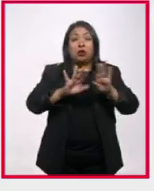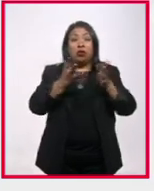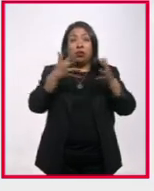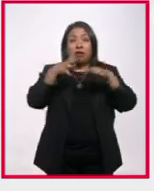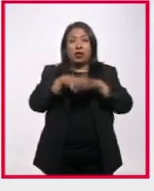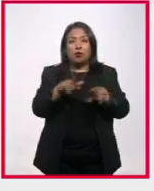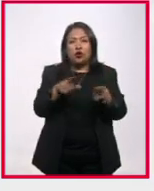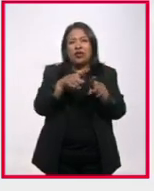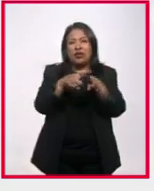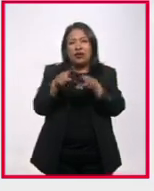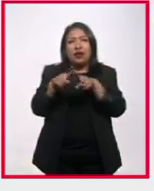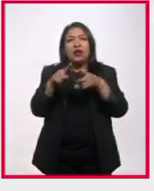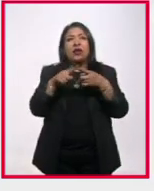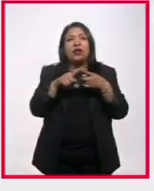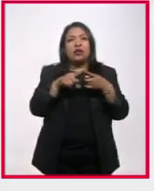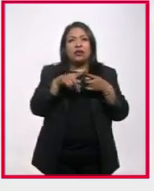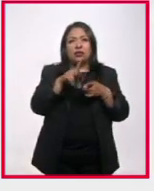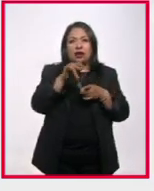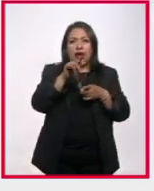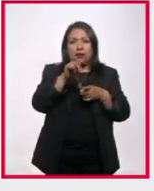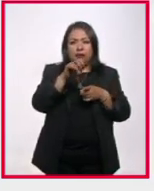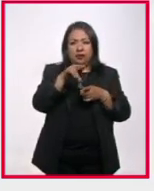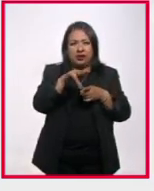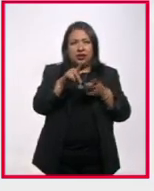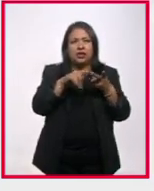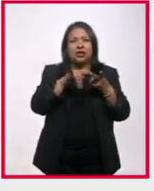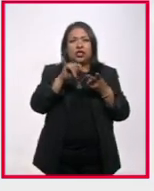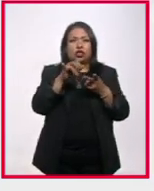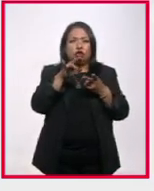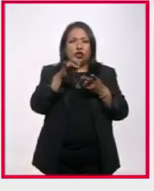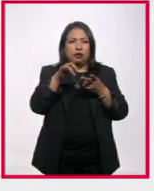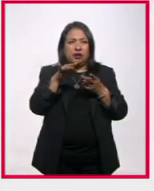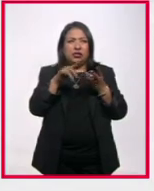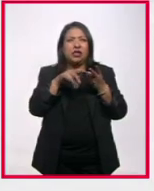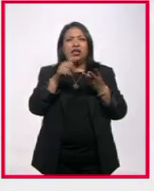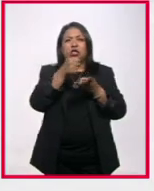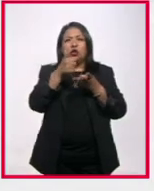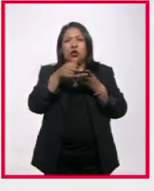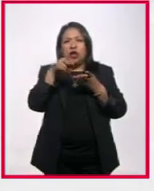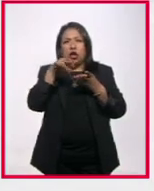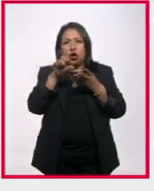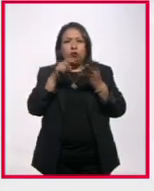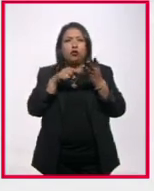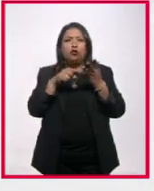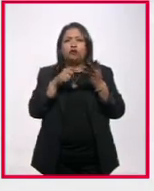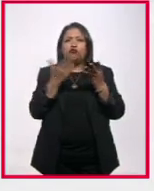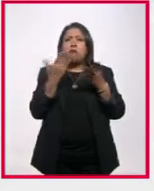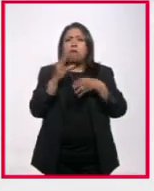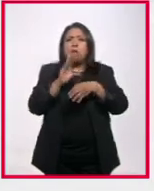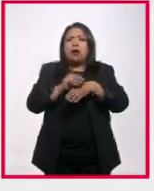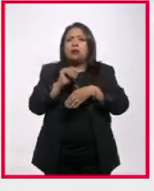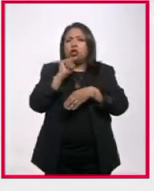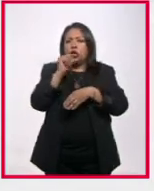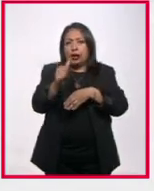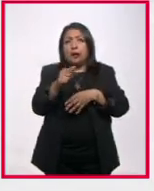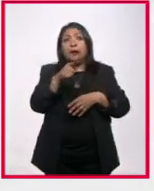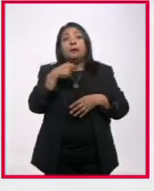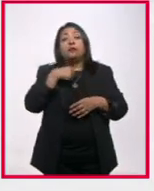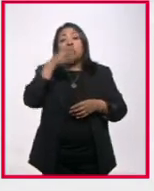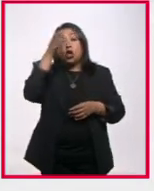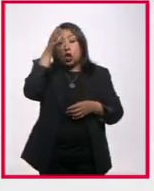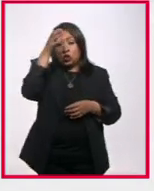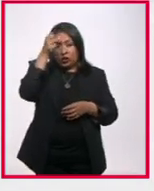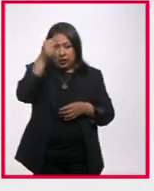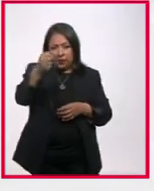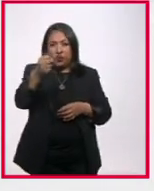de ritmos fueron Capsin Orquesta, Jordi Marchán, Ciudad de Gnomos y Sin Permiso. Y nuestro concepto